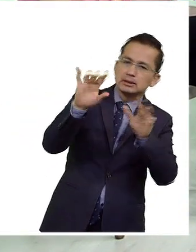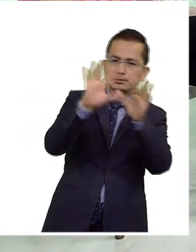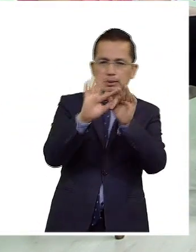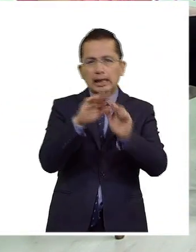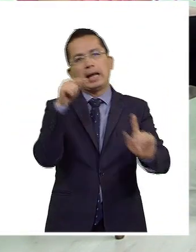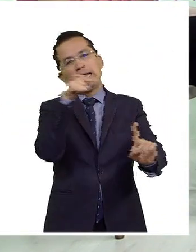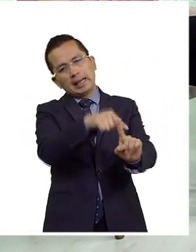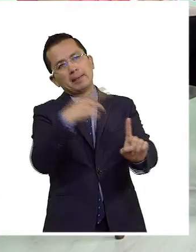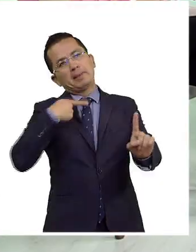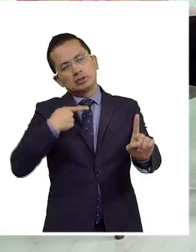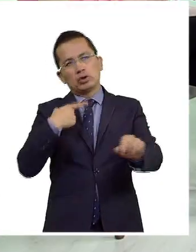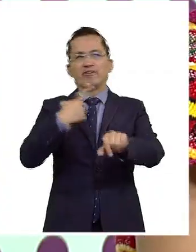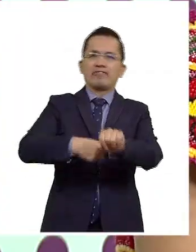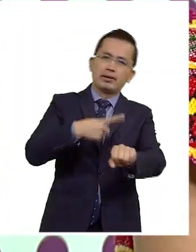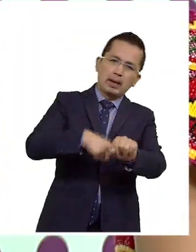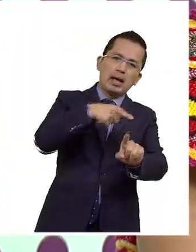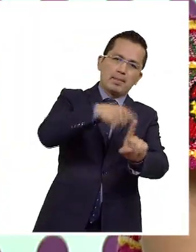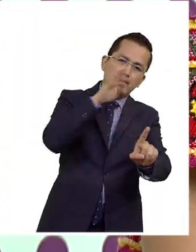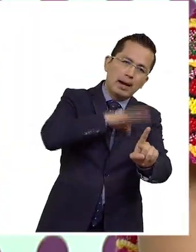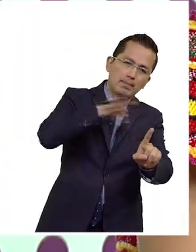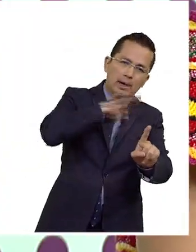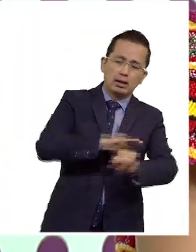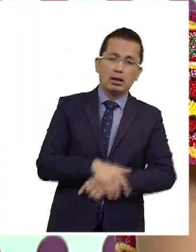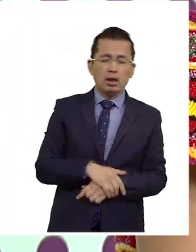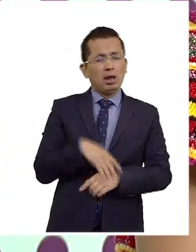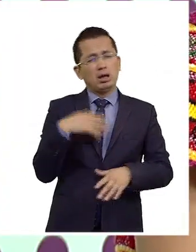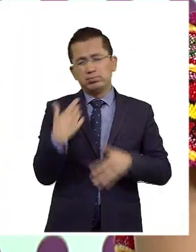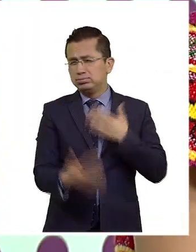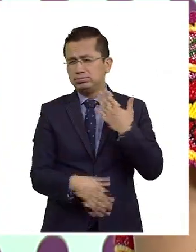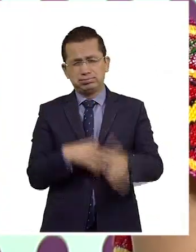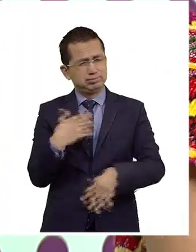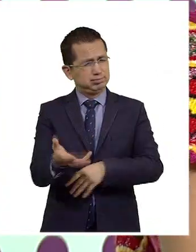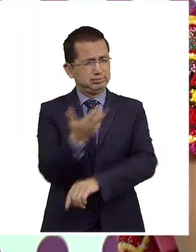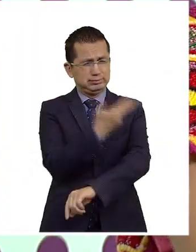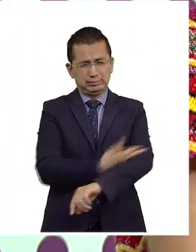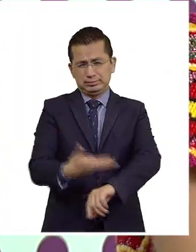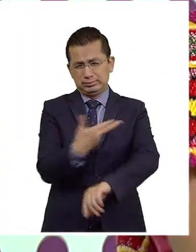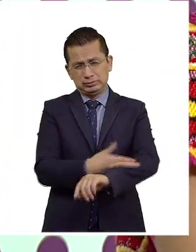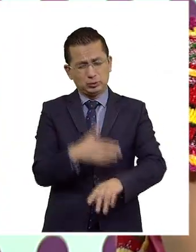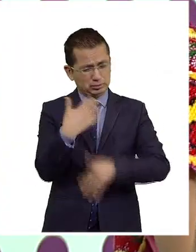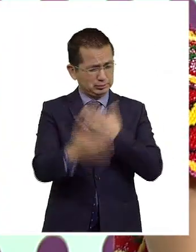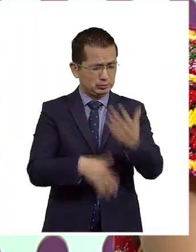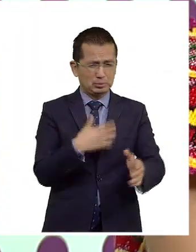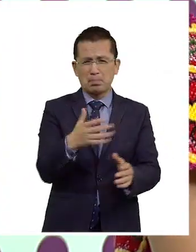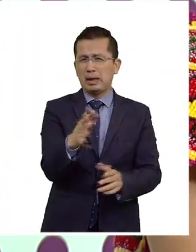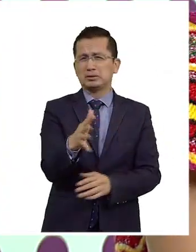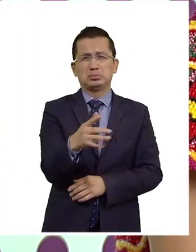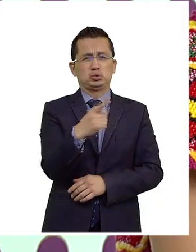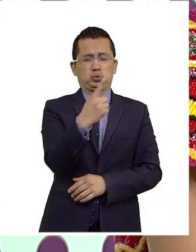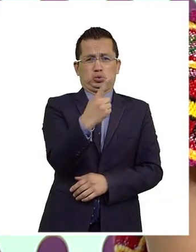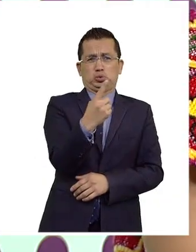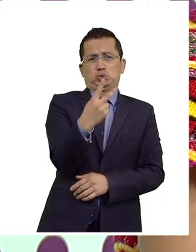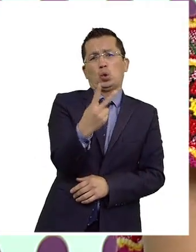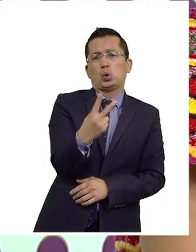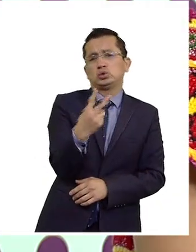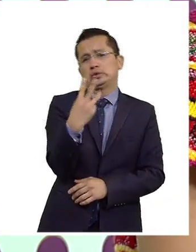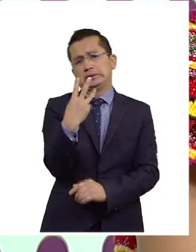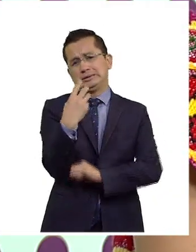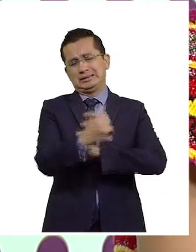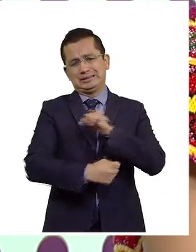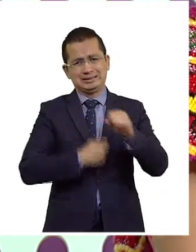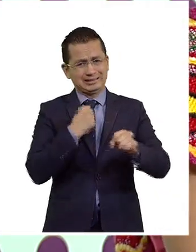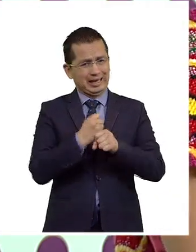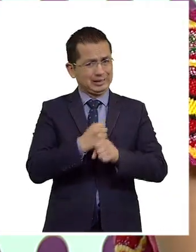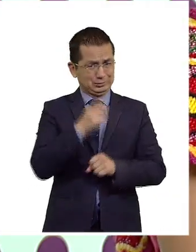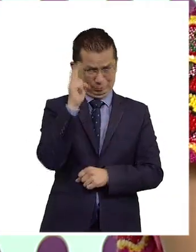está enferma, ¿no? Mentalmente. Y al final de todo este proceso puede ser que dure 1, 2, 3 años, porque yo conozco familias